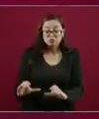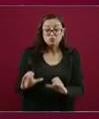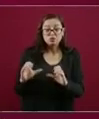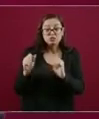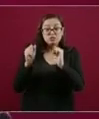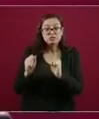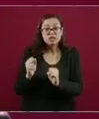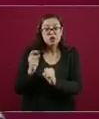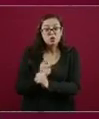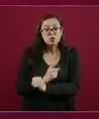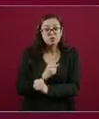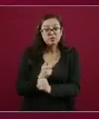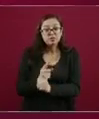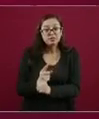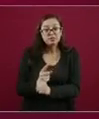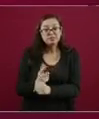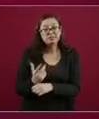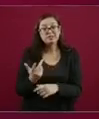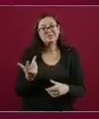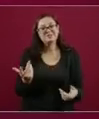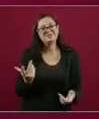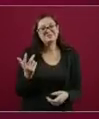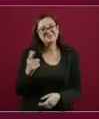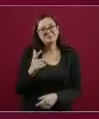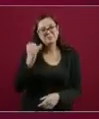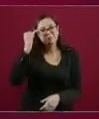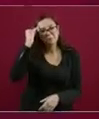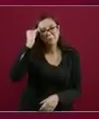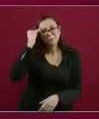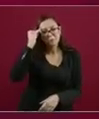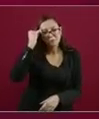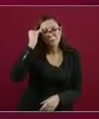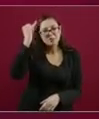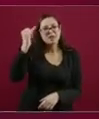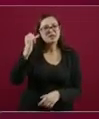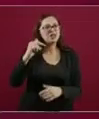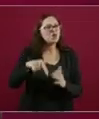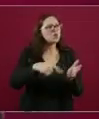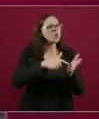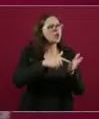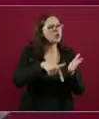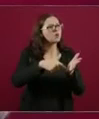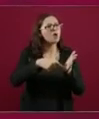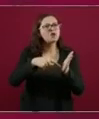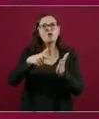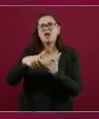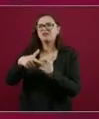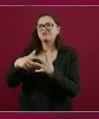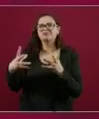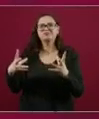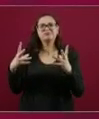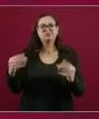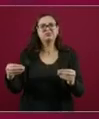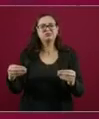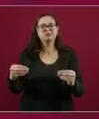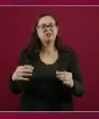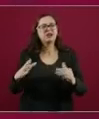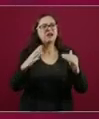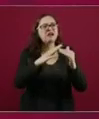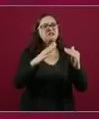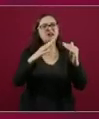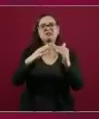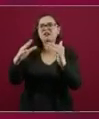imagínense miles de sitios nos dan los niños quien